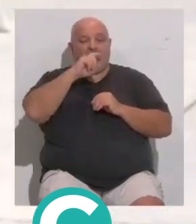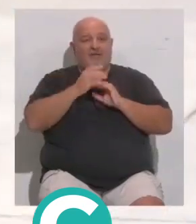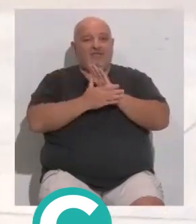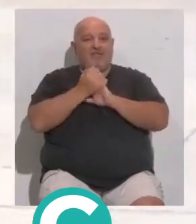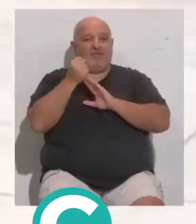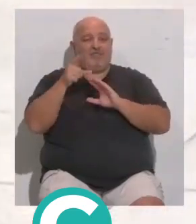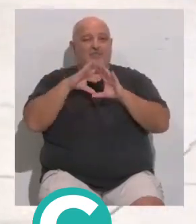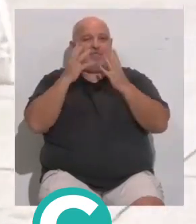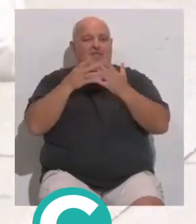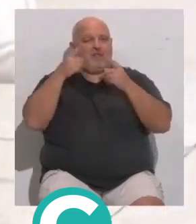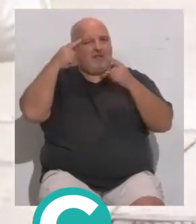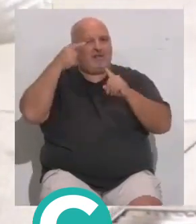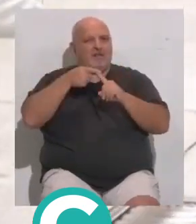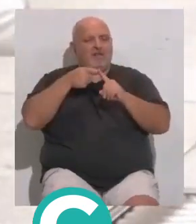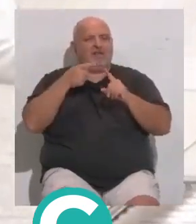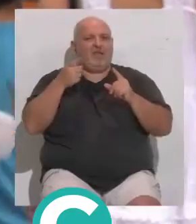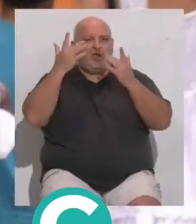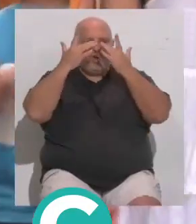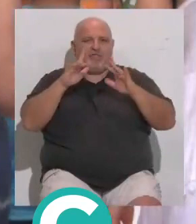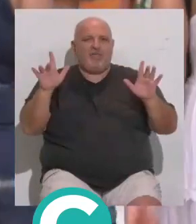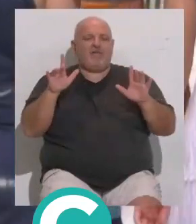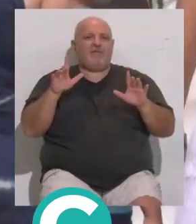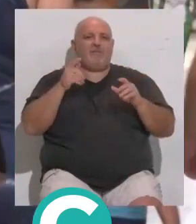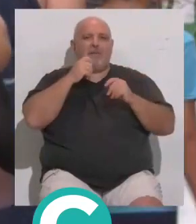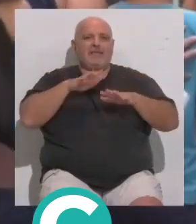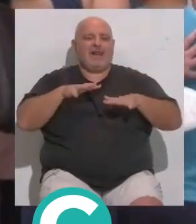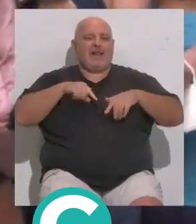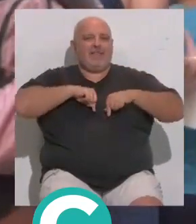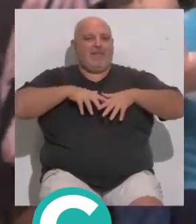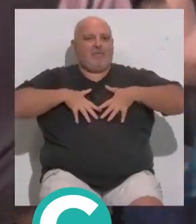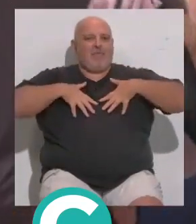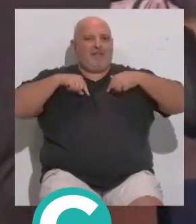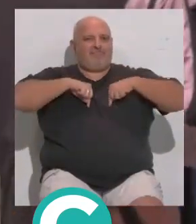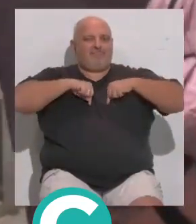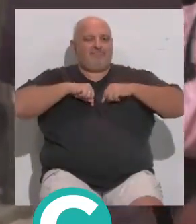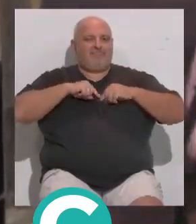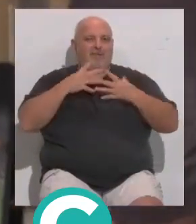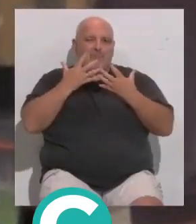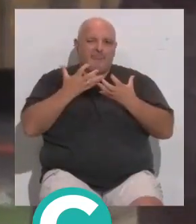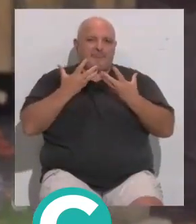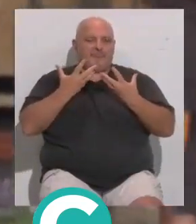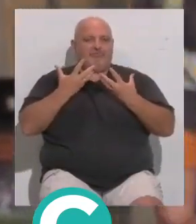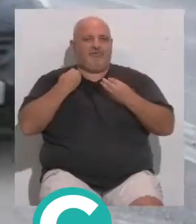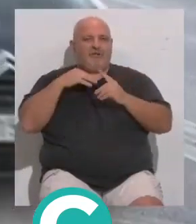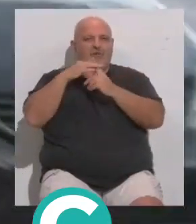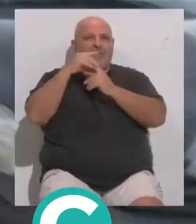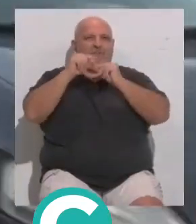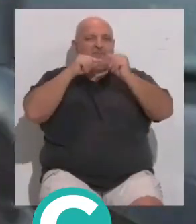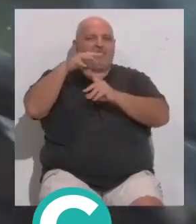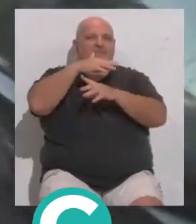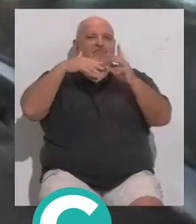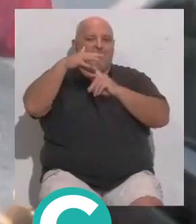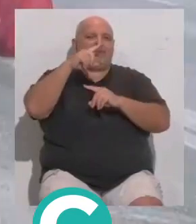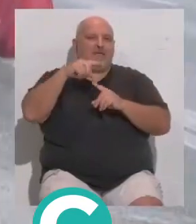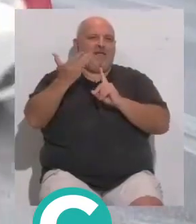Federación Mundial centra la atención de su campaña de concienciación en el bienestar emocional y las graves consecuencias de la contaminación ambiental, con un